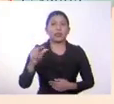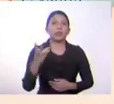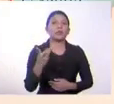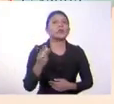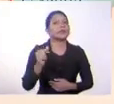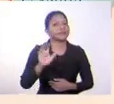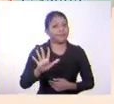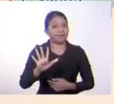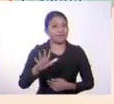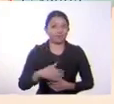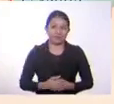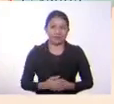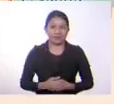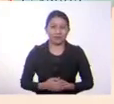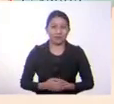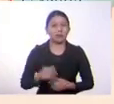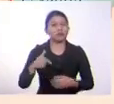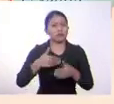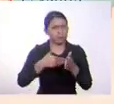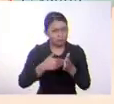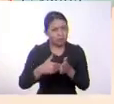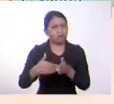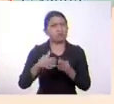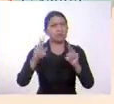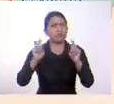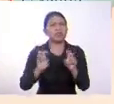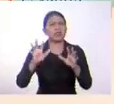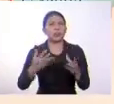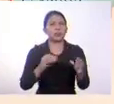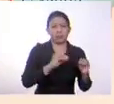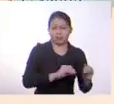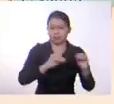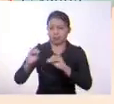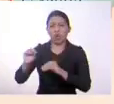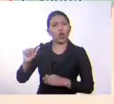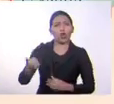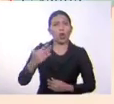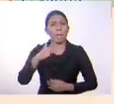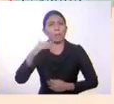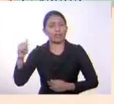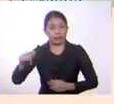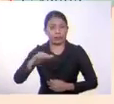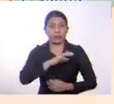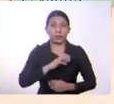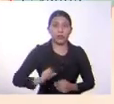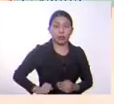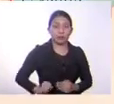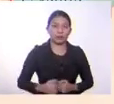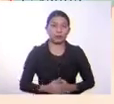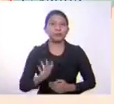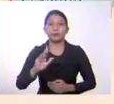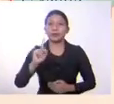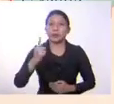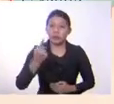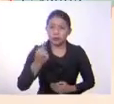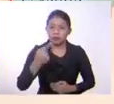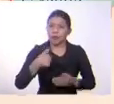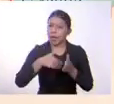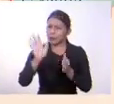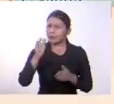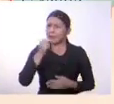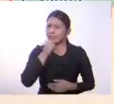número 5. Vamos a continuar hablando sobre los movimientos migratorios en El Salvador. Claro, ahora vamos a conocer más